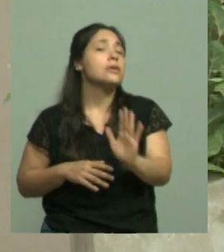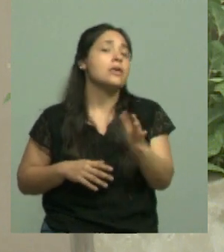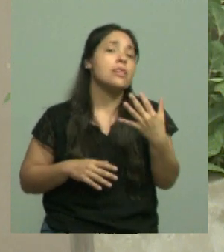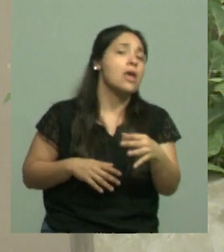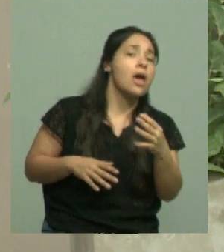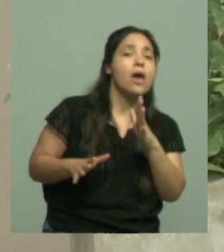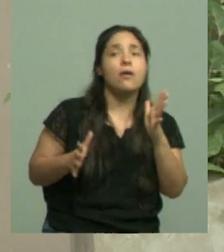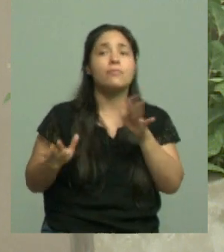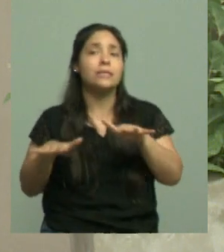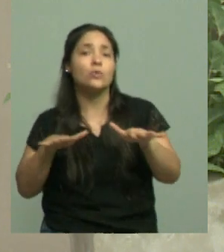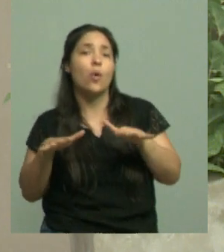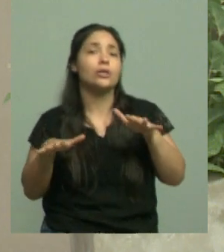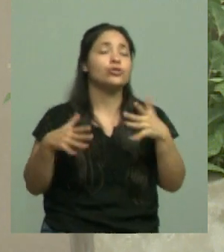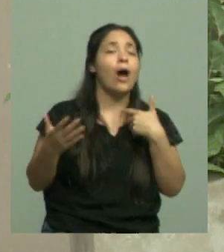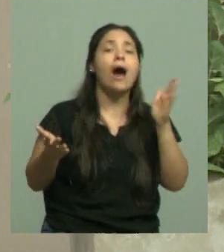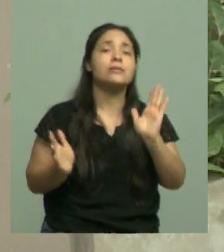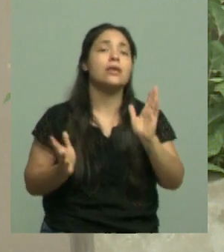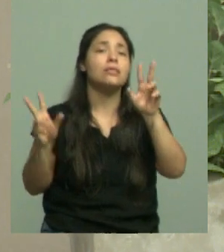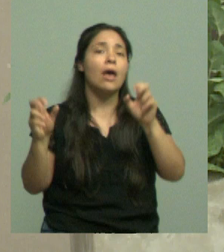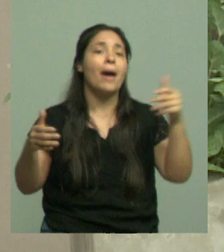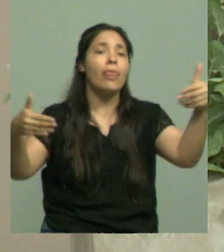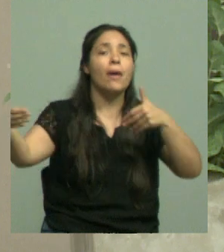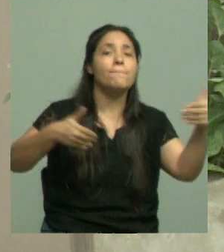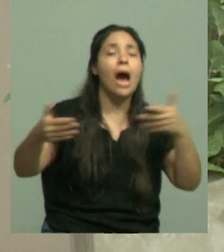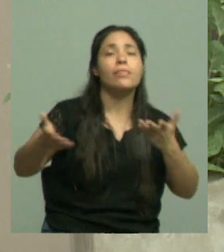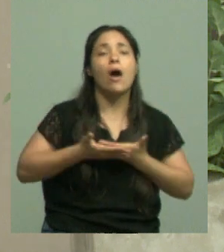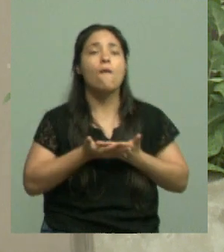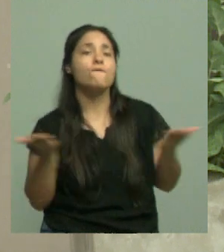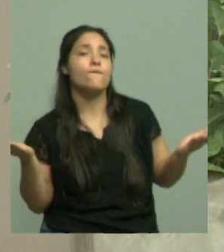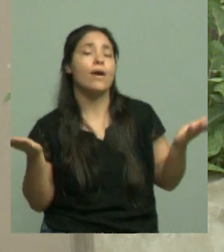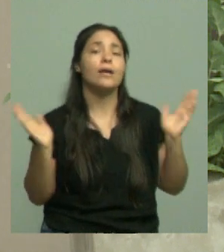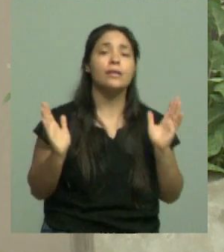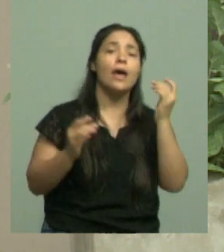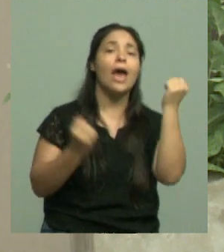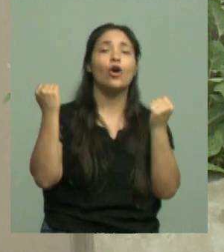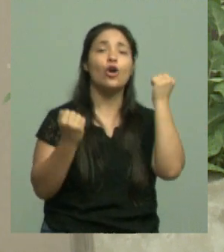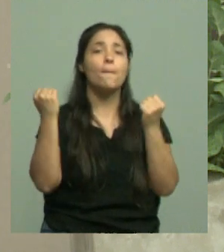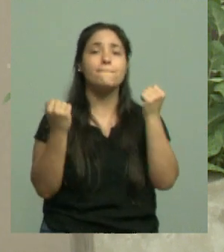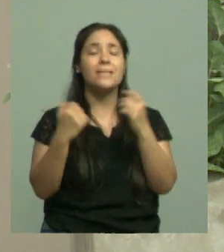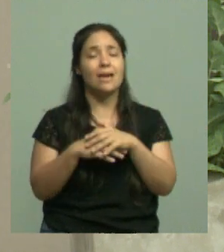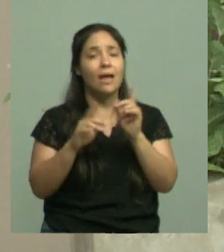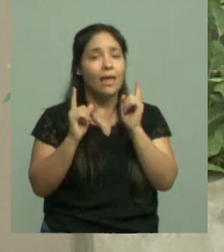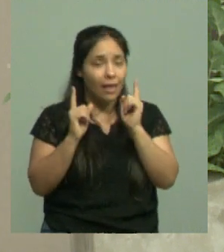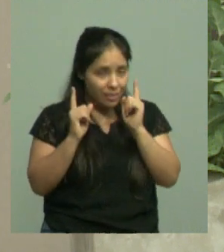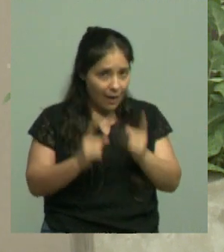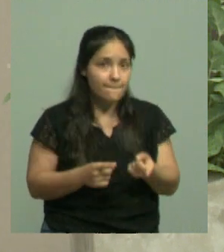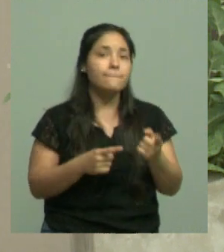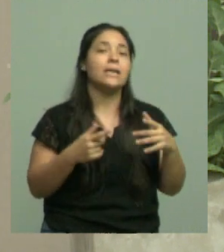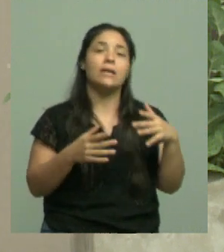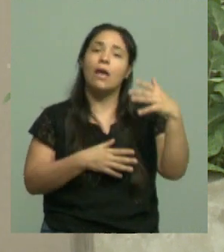hacer este sacrificio. Es una cuestión de oferta y demanda, ¿no? Claro, pero la economía como ciencia también te